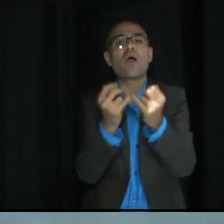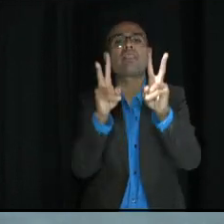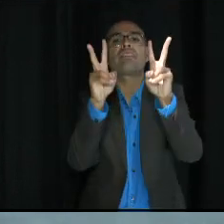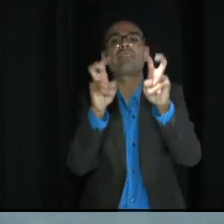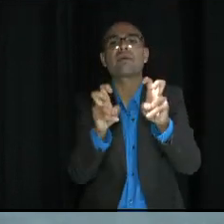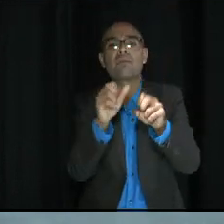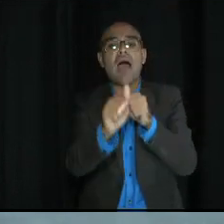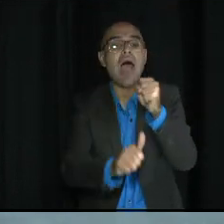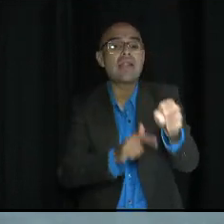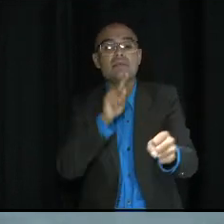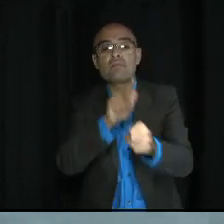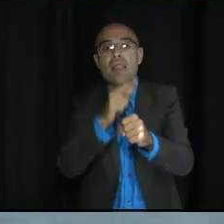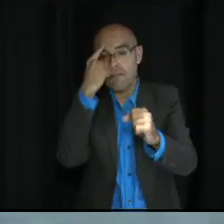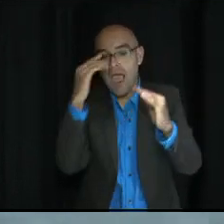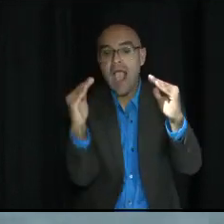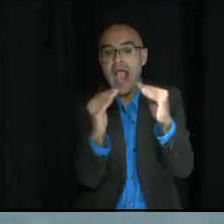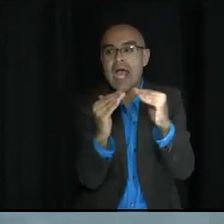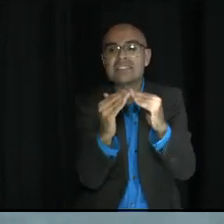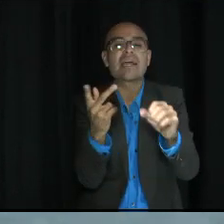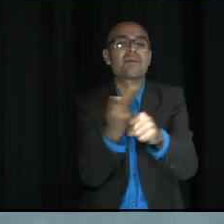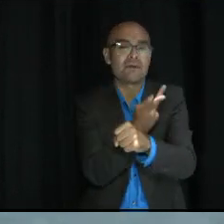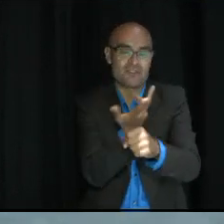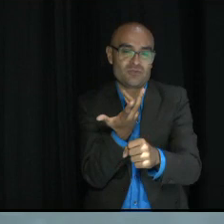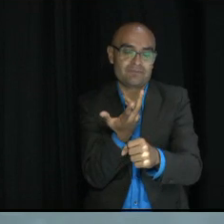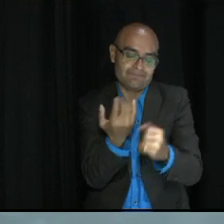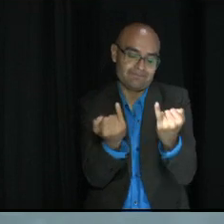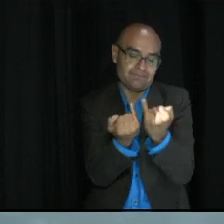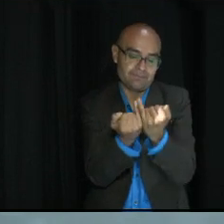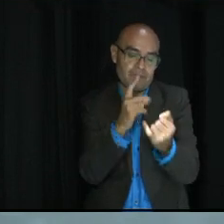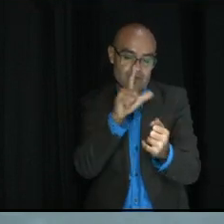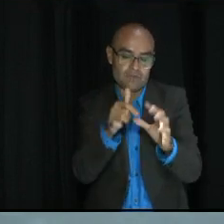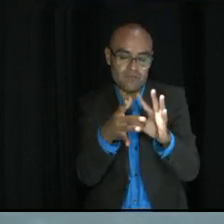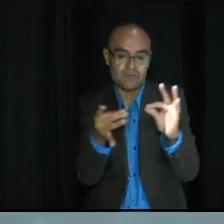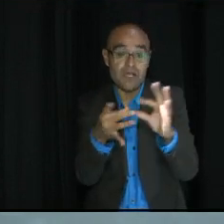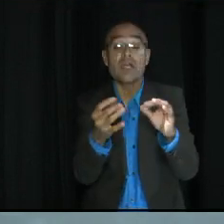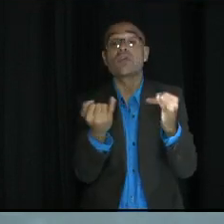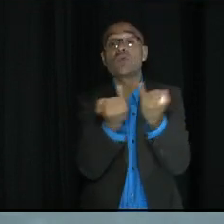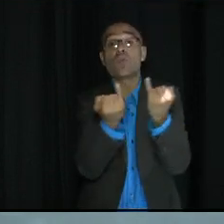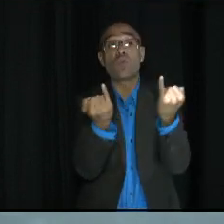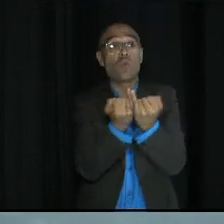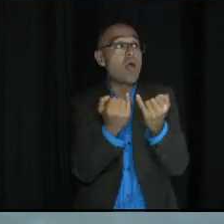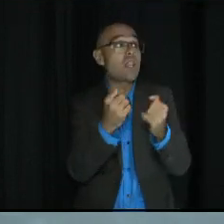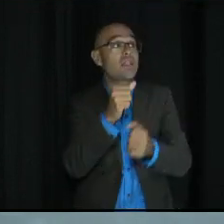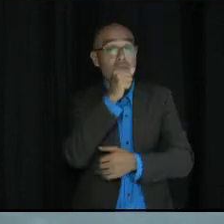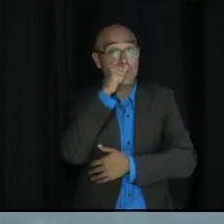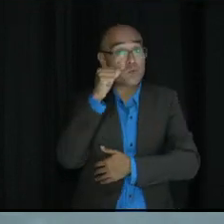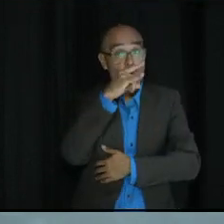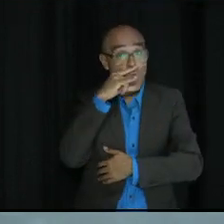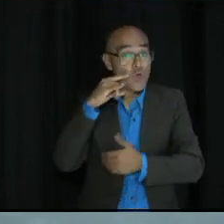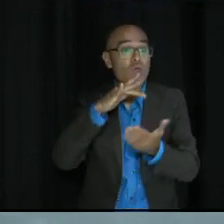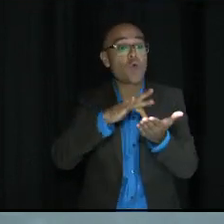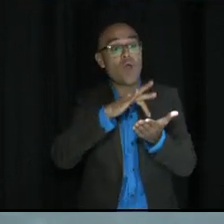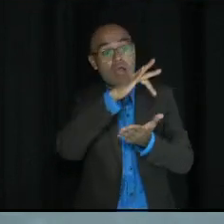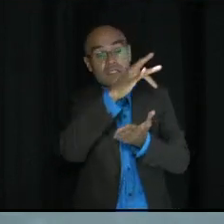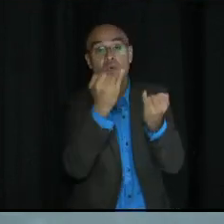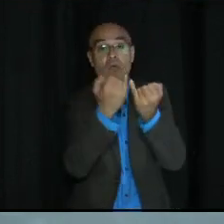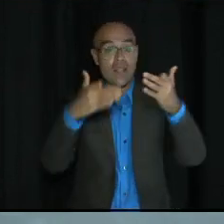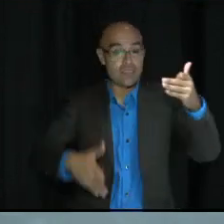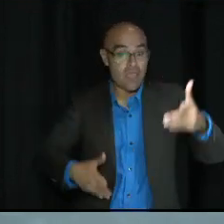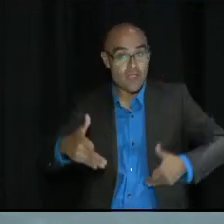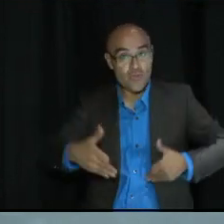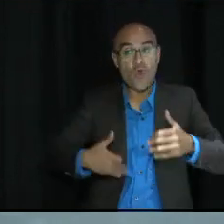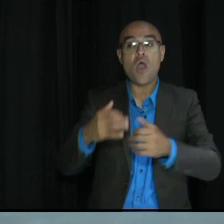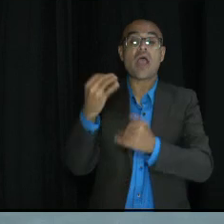con los animales domésticos. Agradecerles a todos, tanto al Zoológico de Morelia, al Teatro Mariano Matamoros, a la